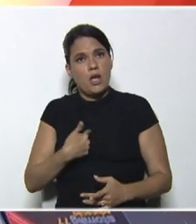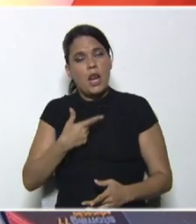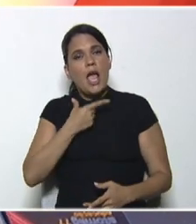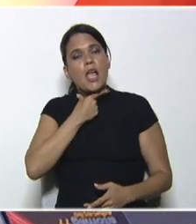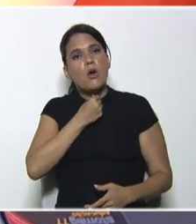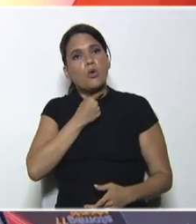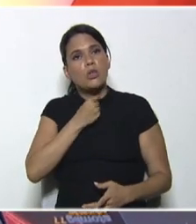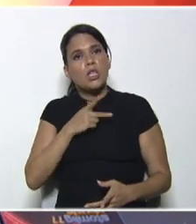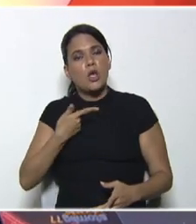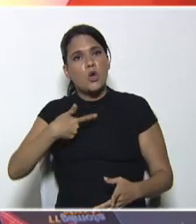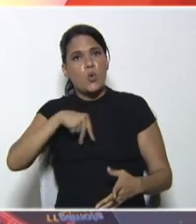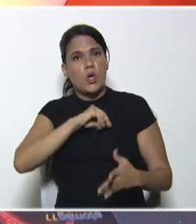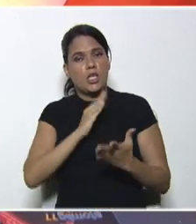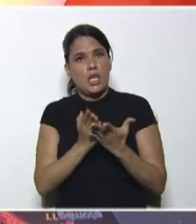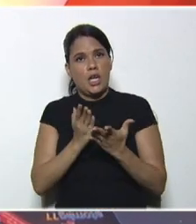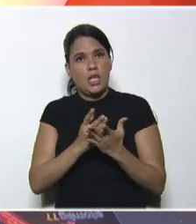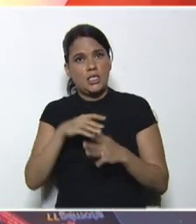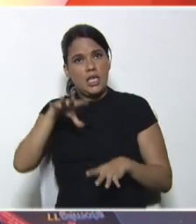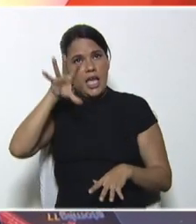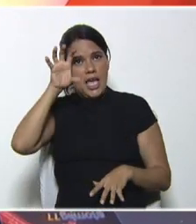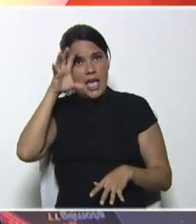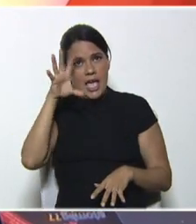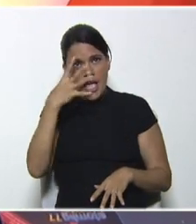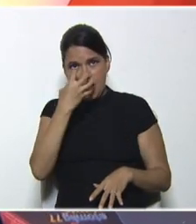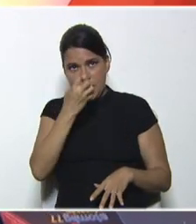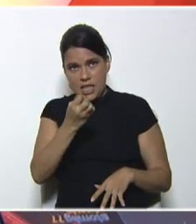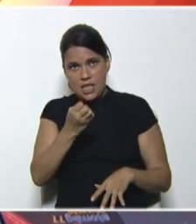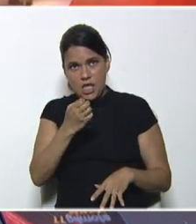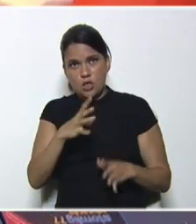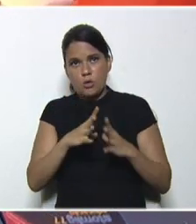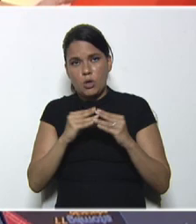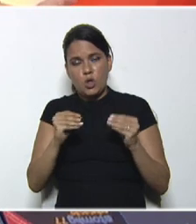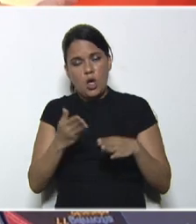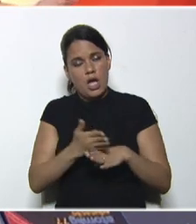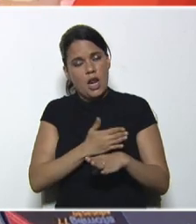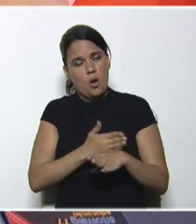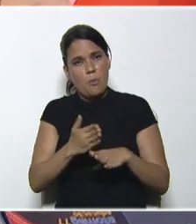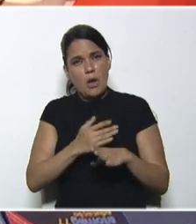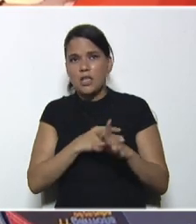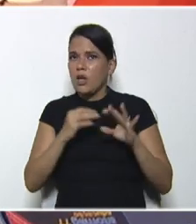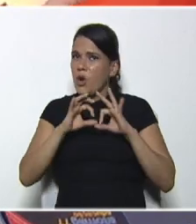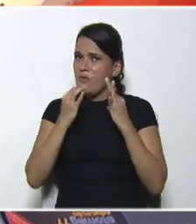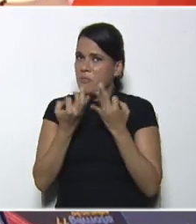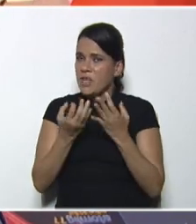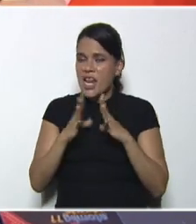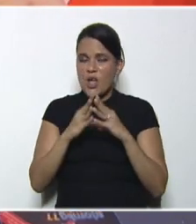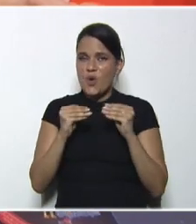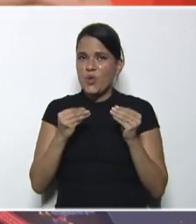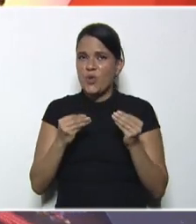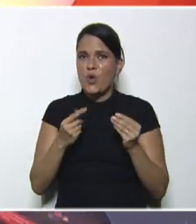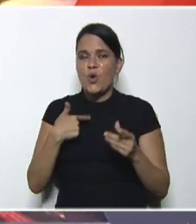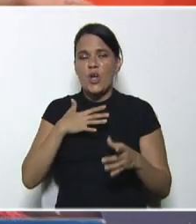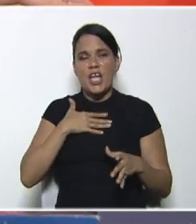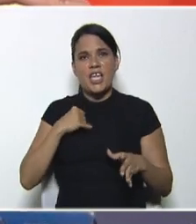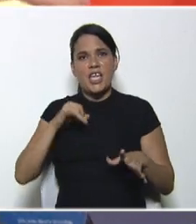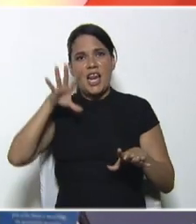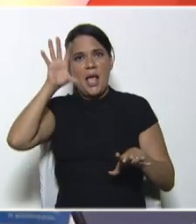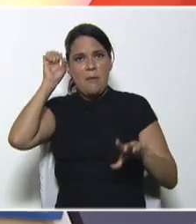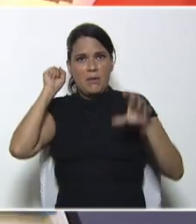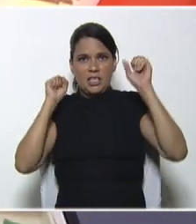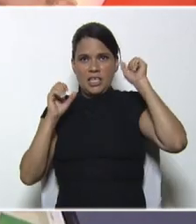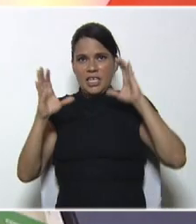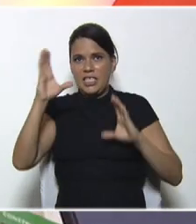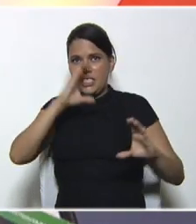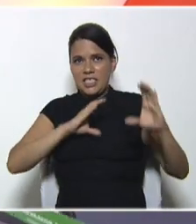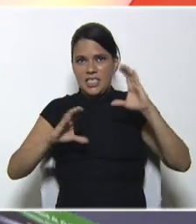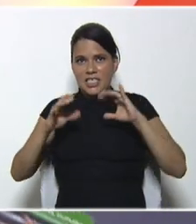la hayan entendido, aplicado y sobre todo que la compartan con la familia y con todo aquello que quieran aprender ciencia divertida